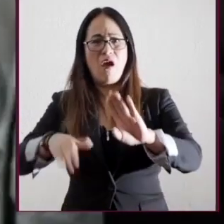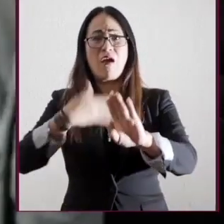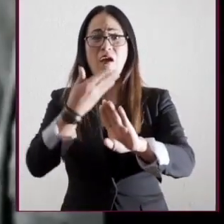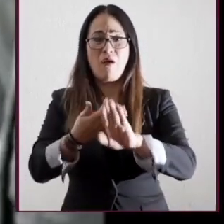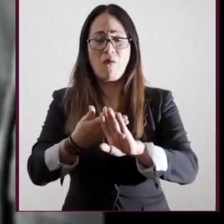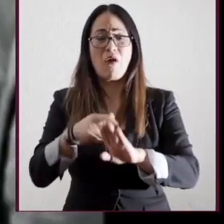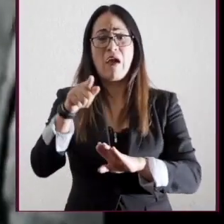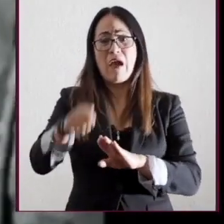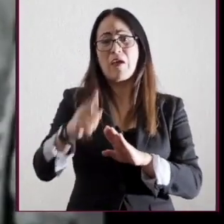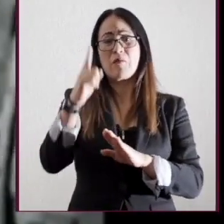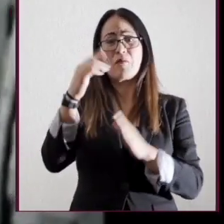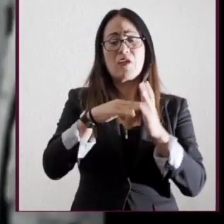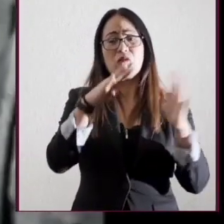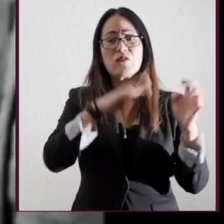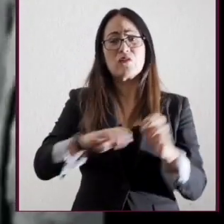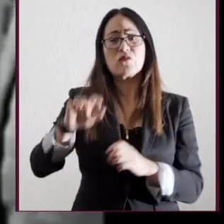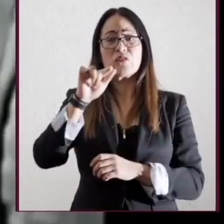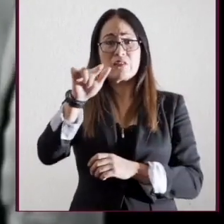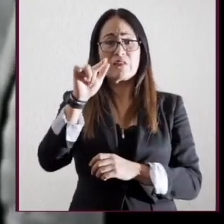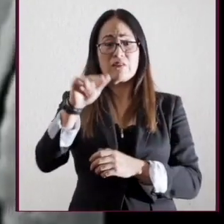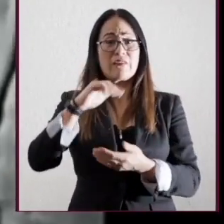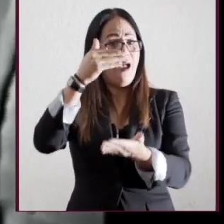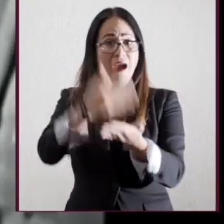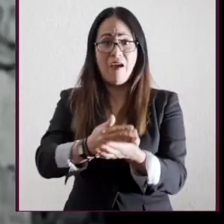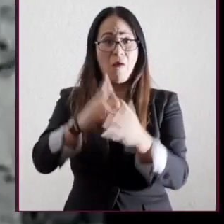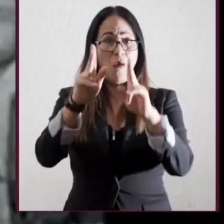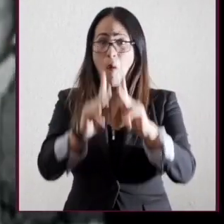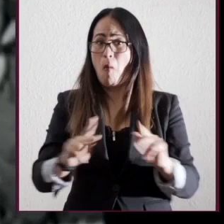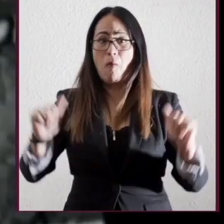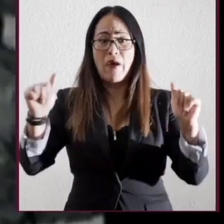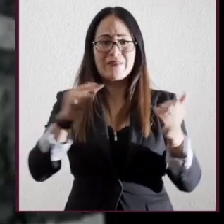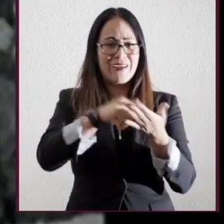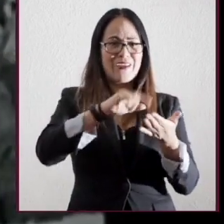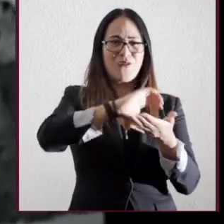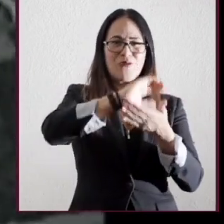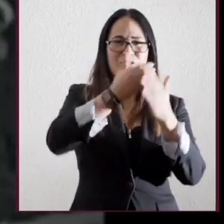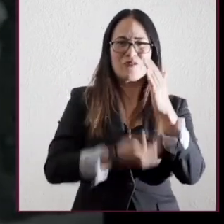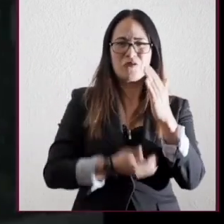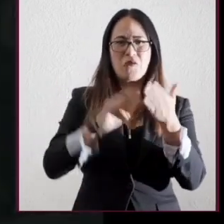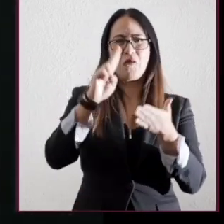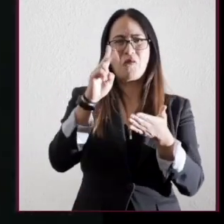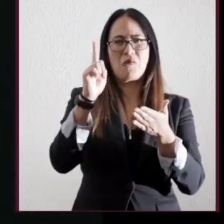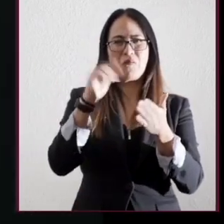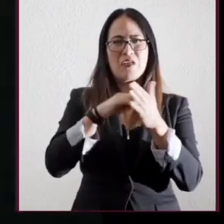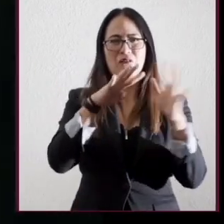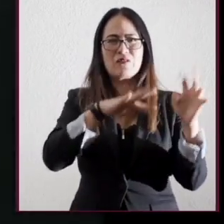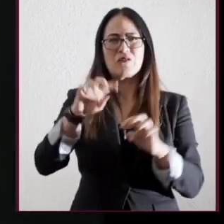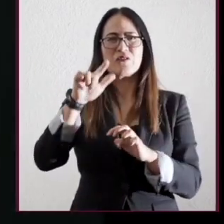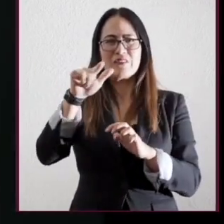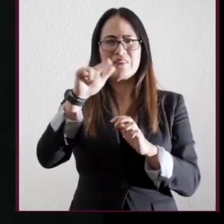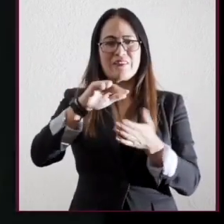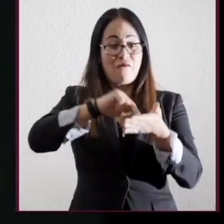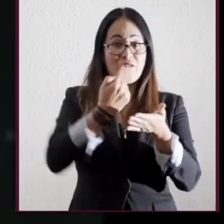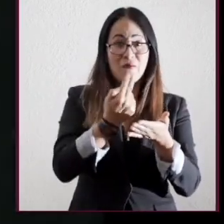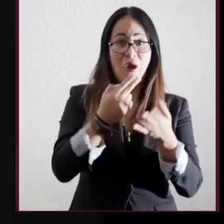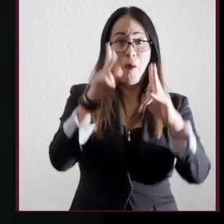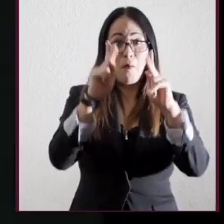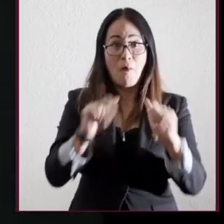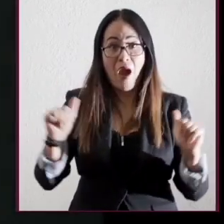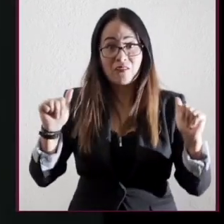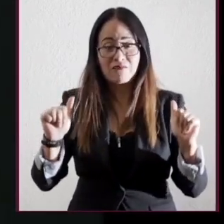en 1917 con la Constitución, con la firma de la Constitución, sino en realidad una serie